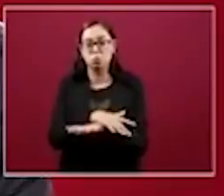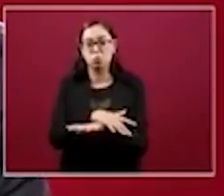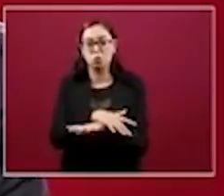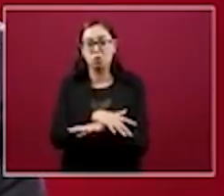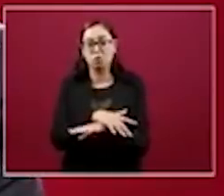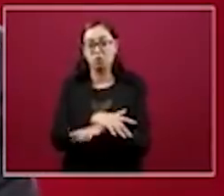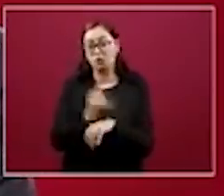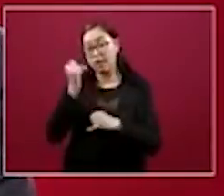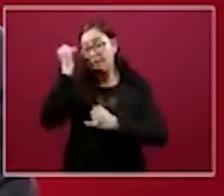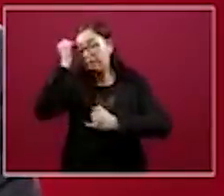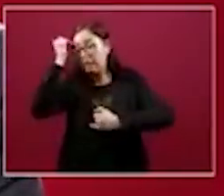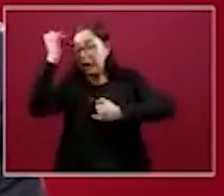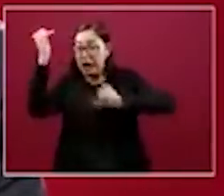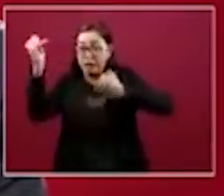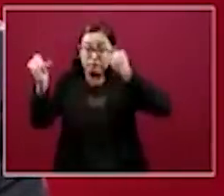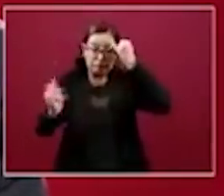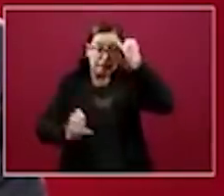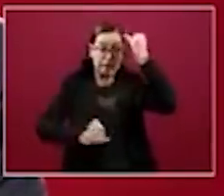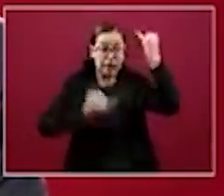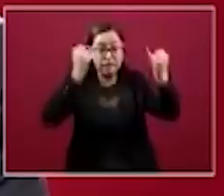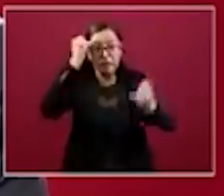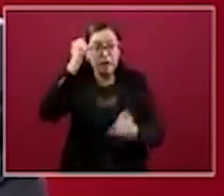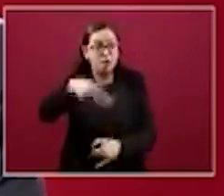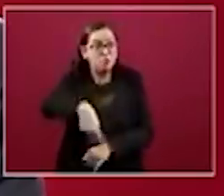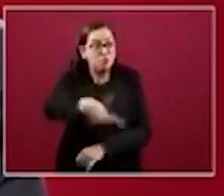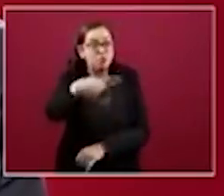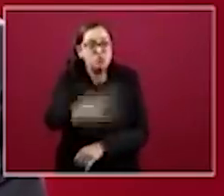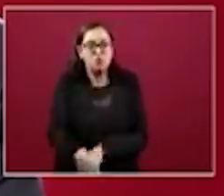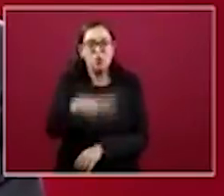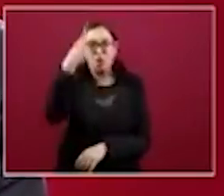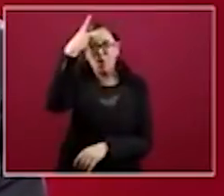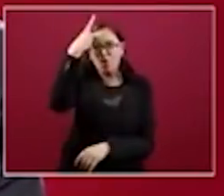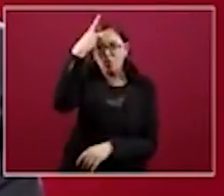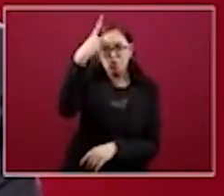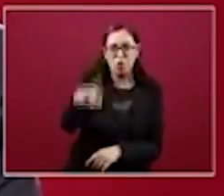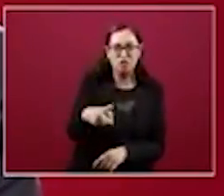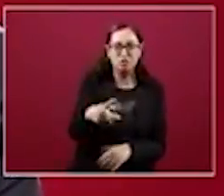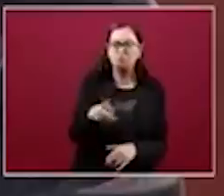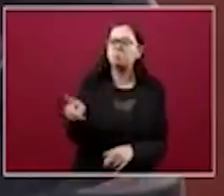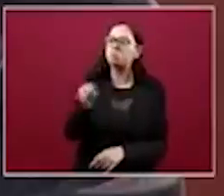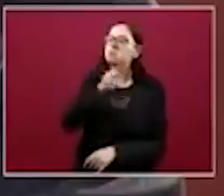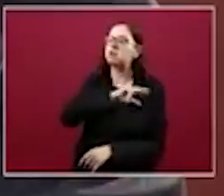empiezan a transferir bienes de la nación a particulares